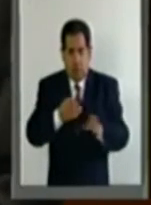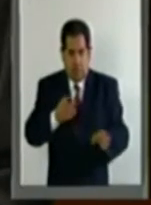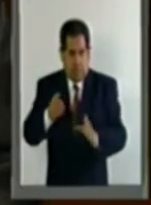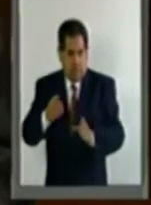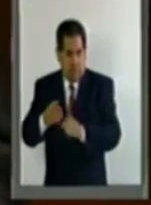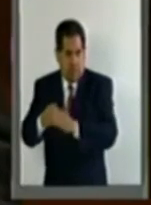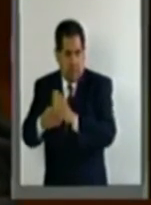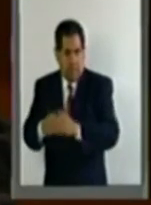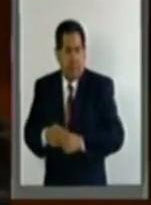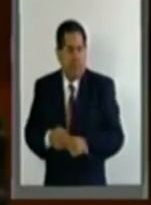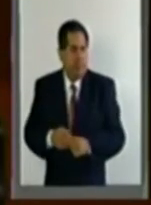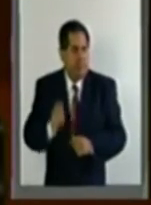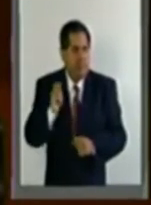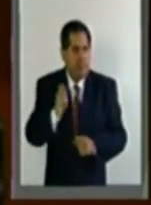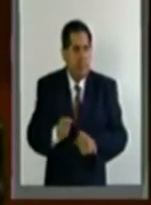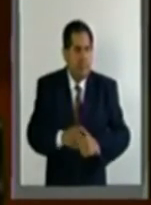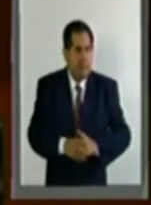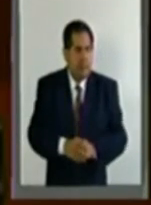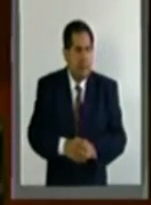Esto